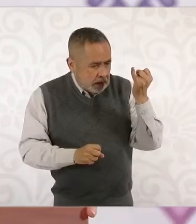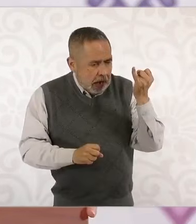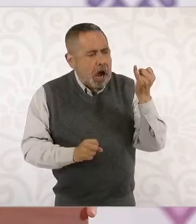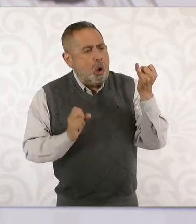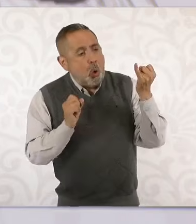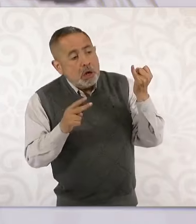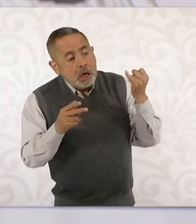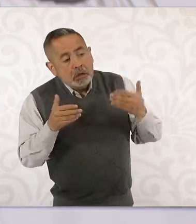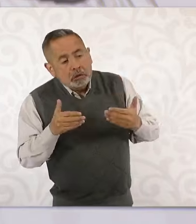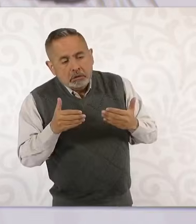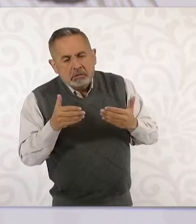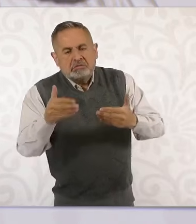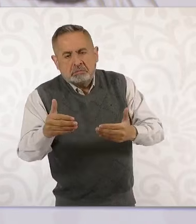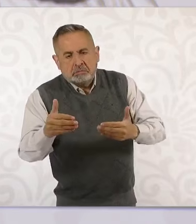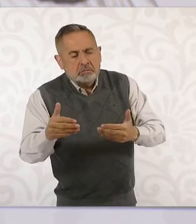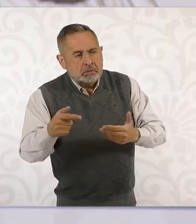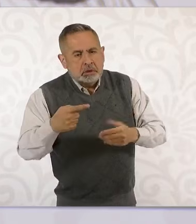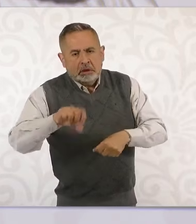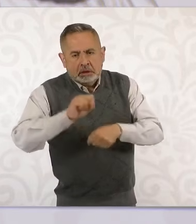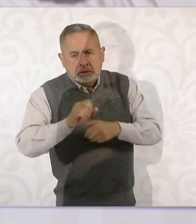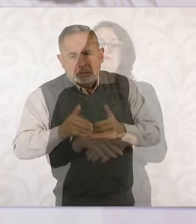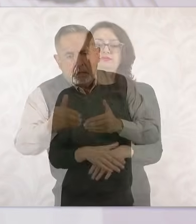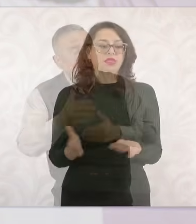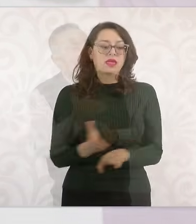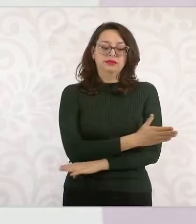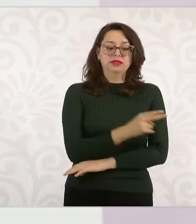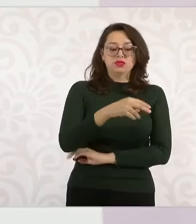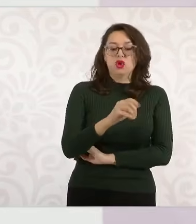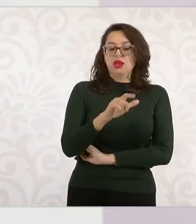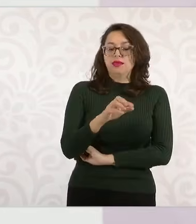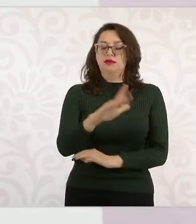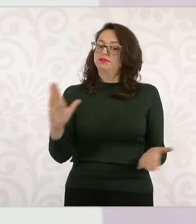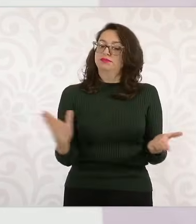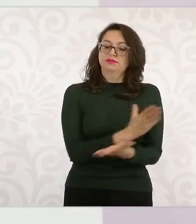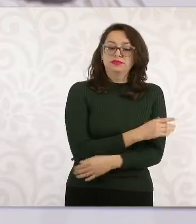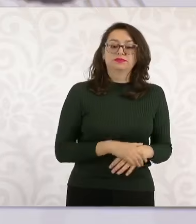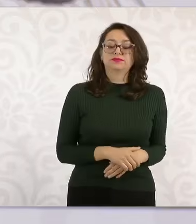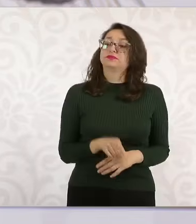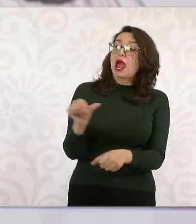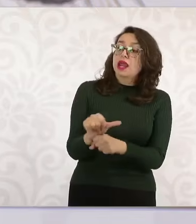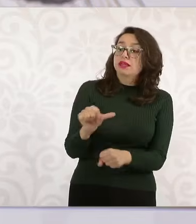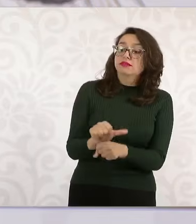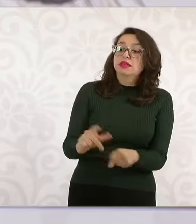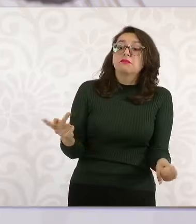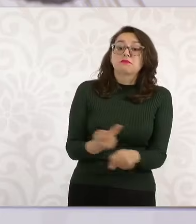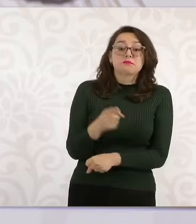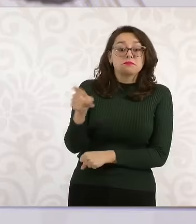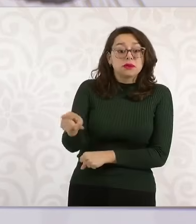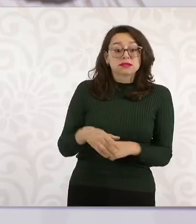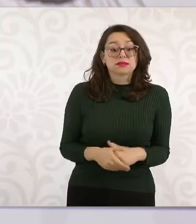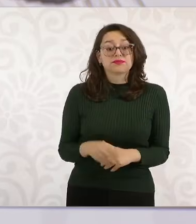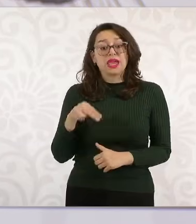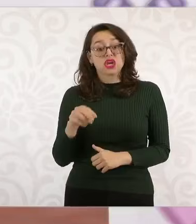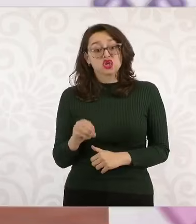que ocurra esta semana. ¿Y cómo van a pagar? Que pasa en Argentina, pues ellos regresaron ya no al periodo